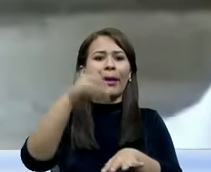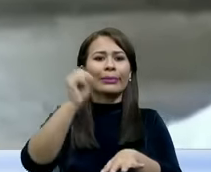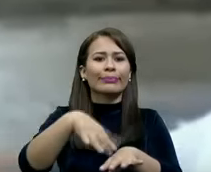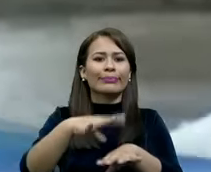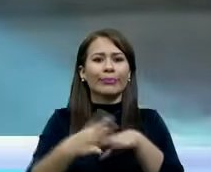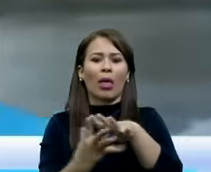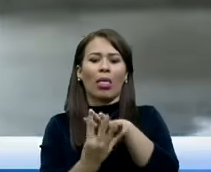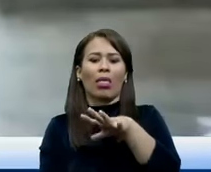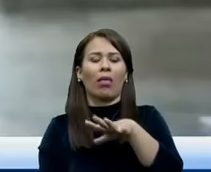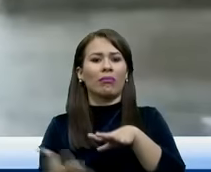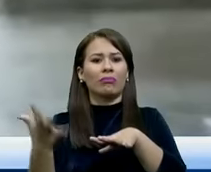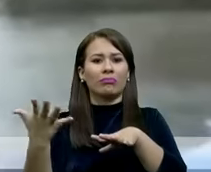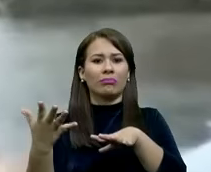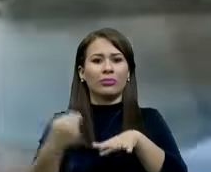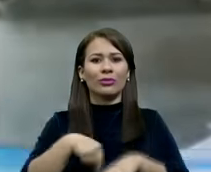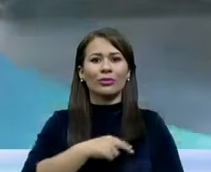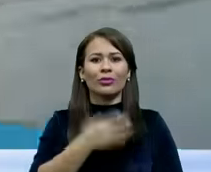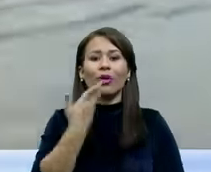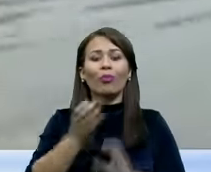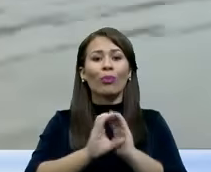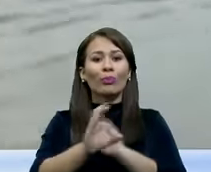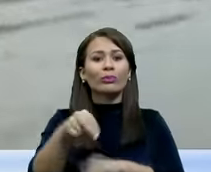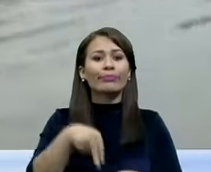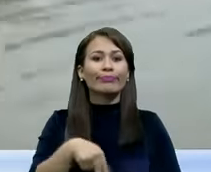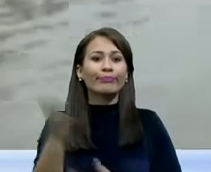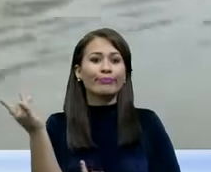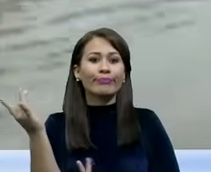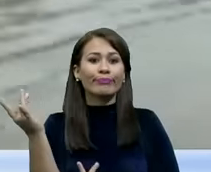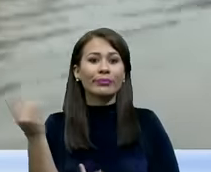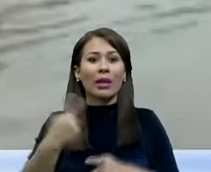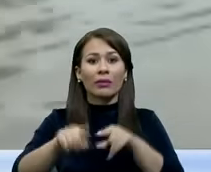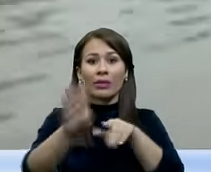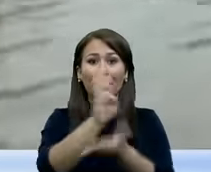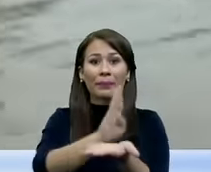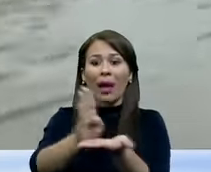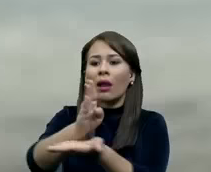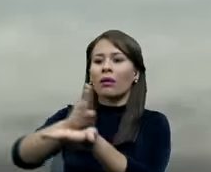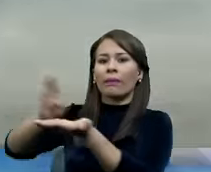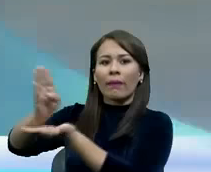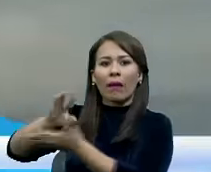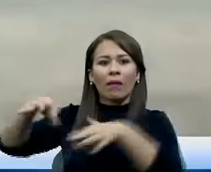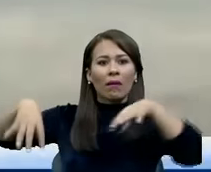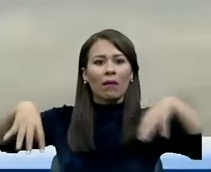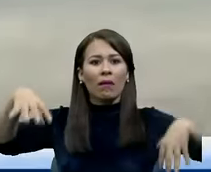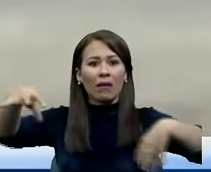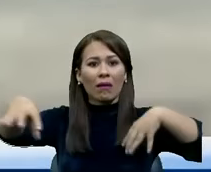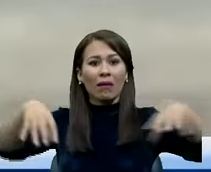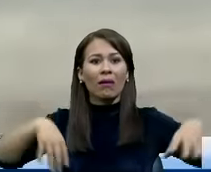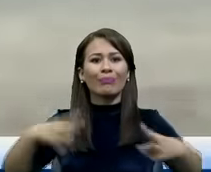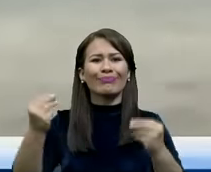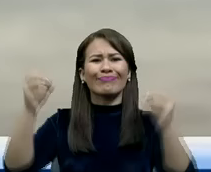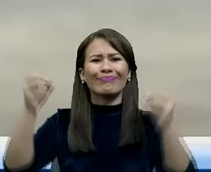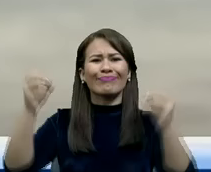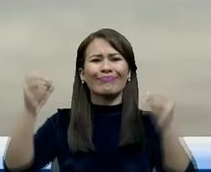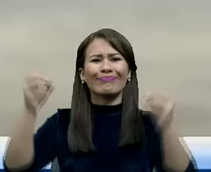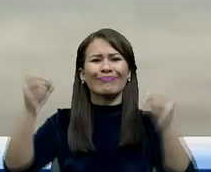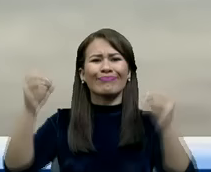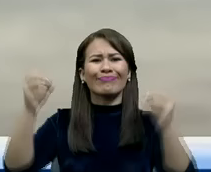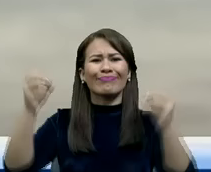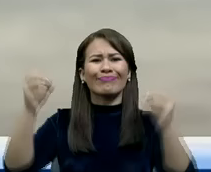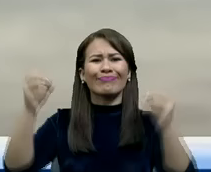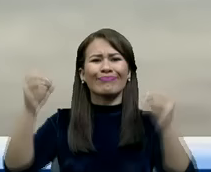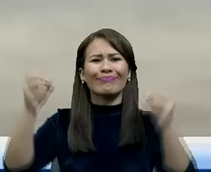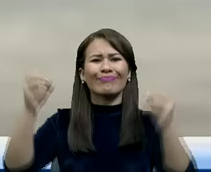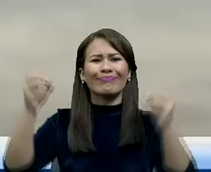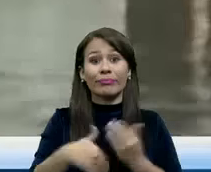es full. No hay ni cómo salir a coger el bus. Diferentes barrios del este y oeste también fueron afectados por la precipitación. En